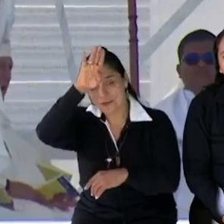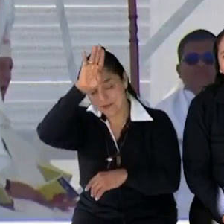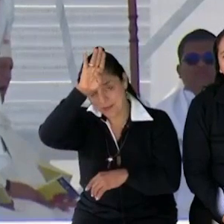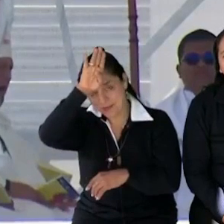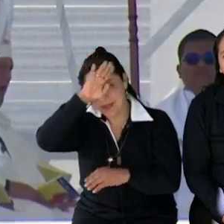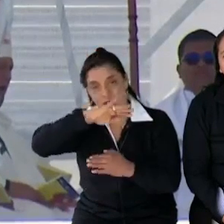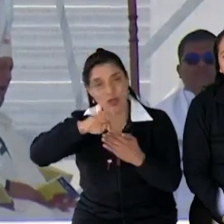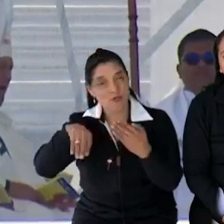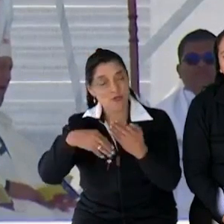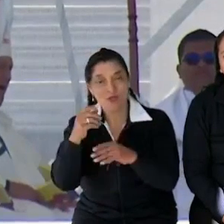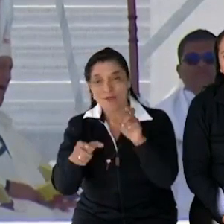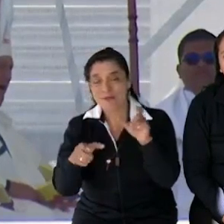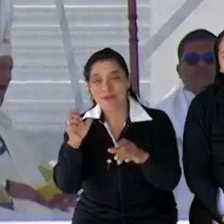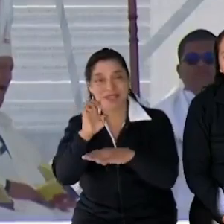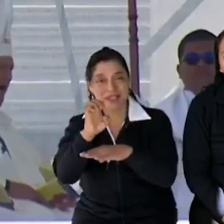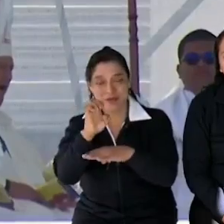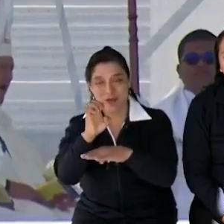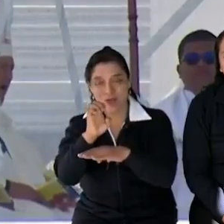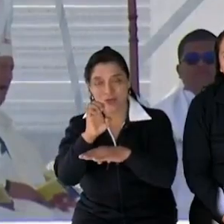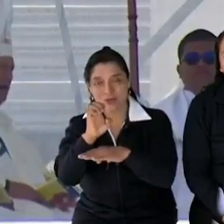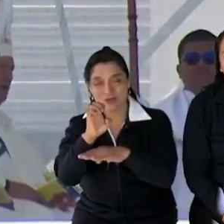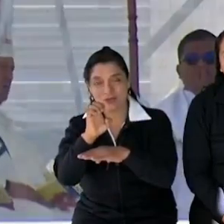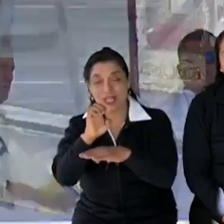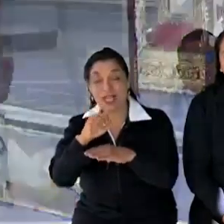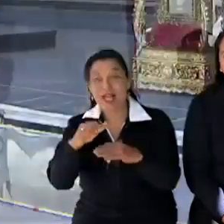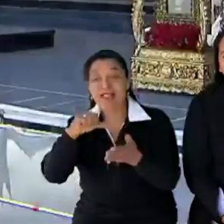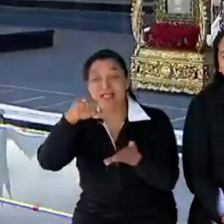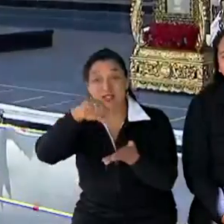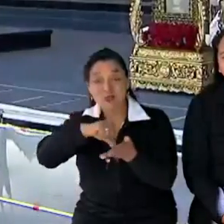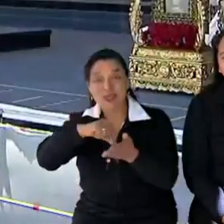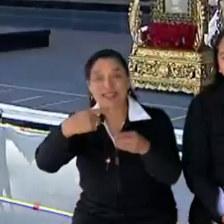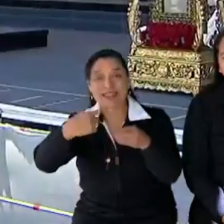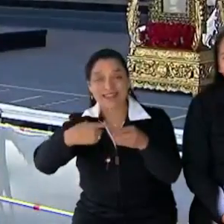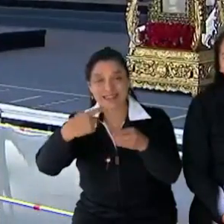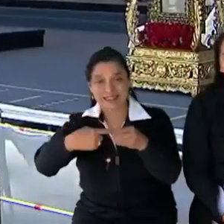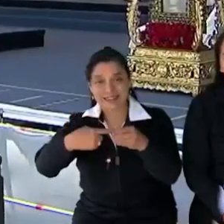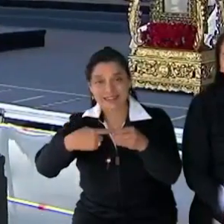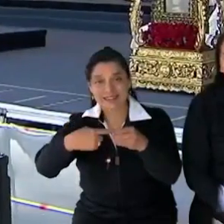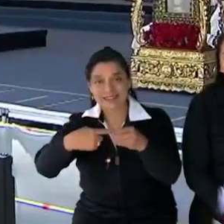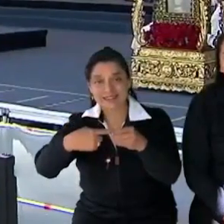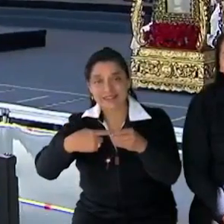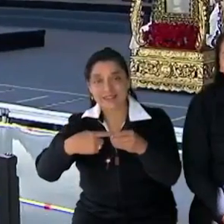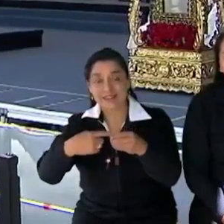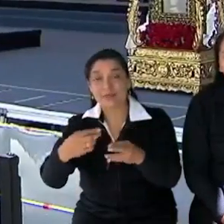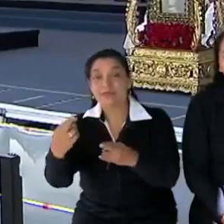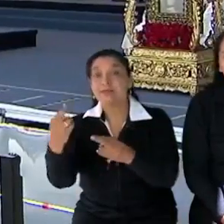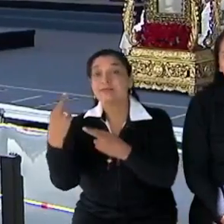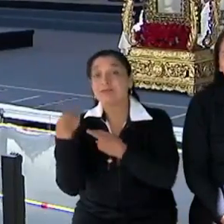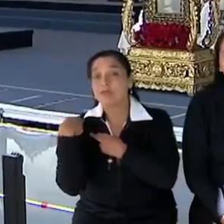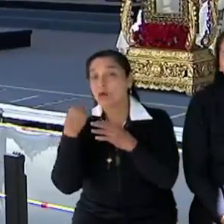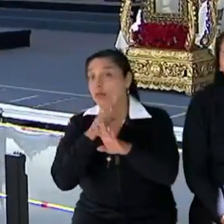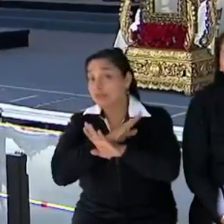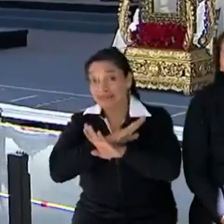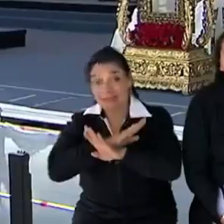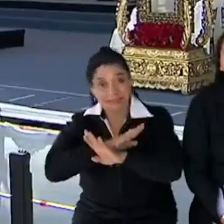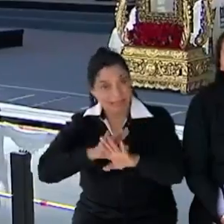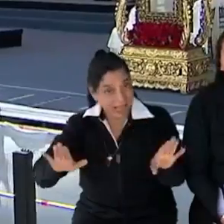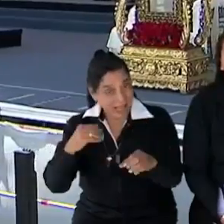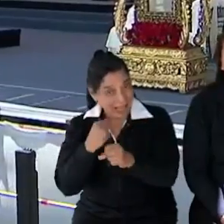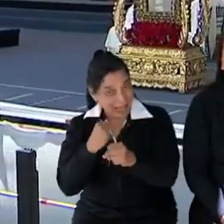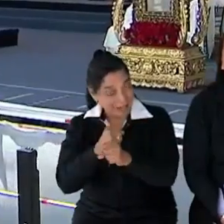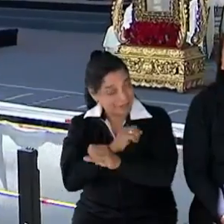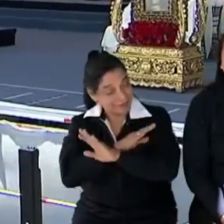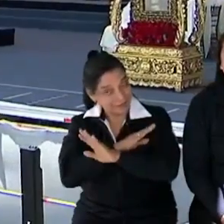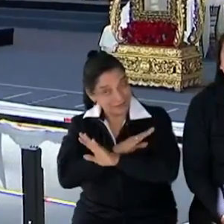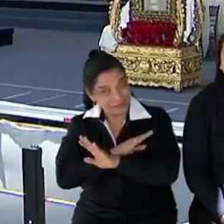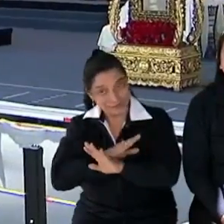al pueblo ecuatoriano, a la ciudad de Quito, tarea cumplida.